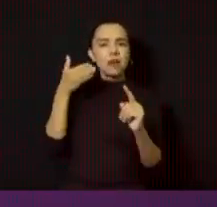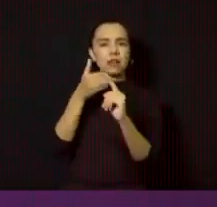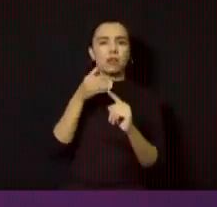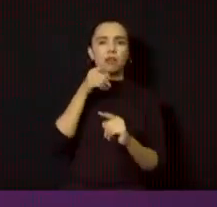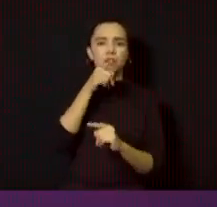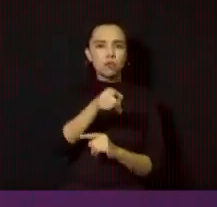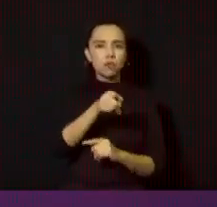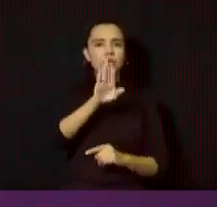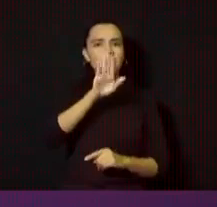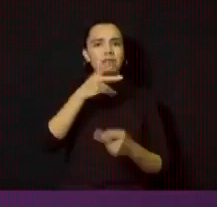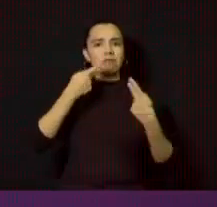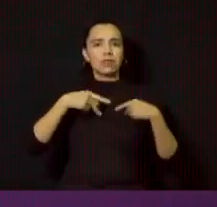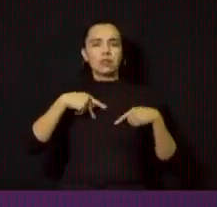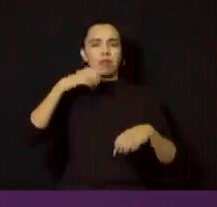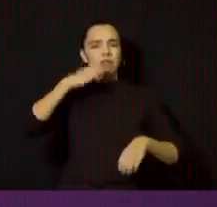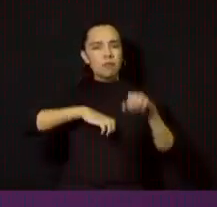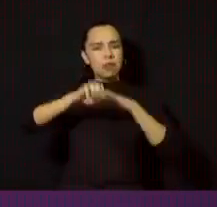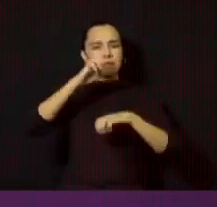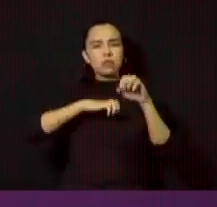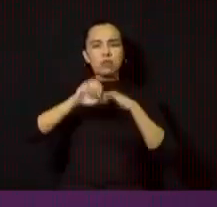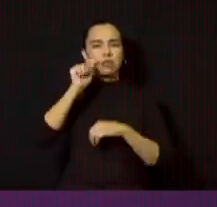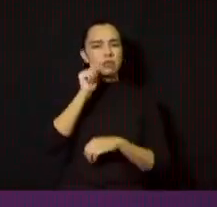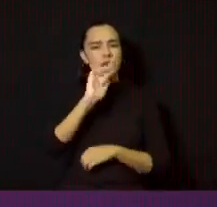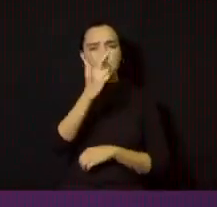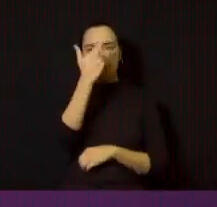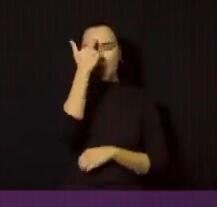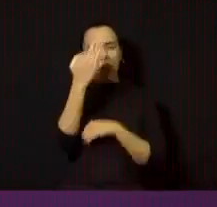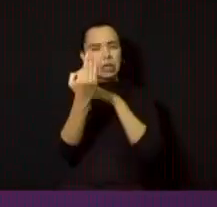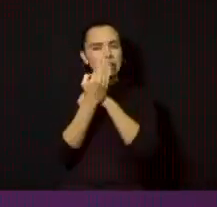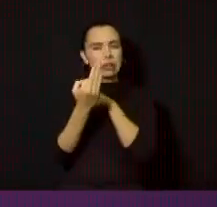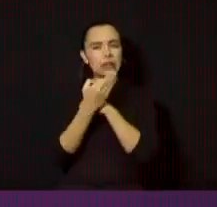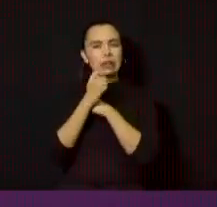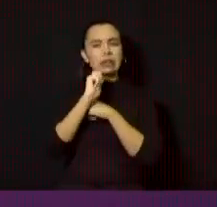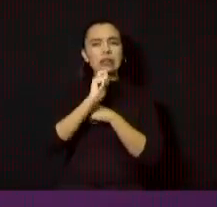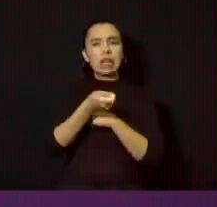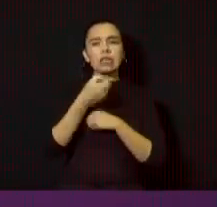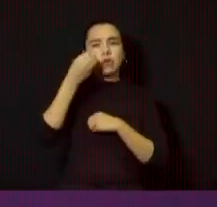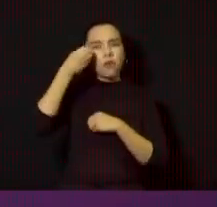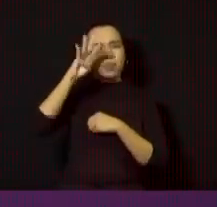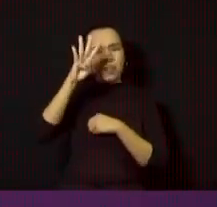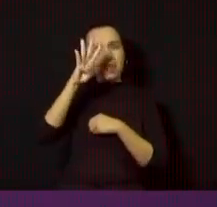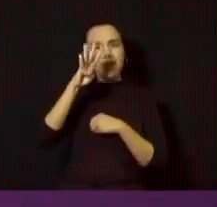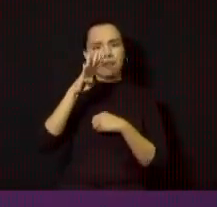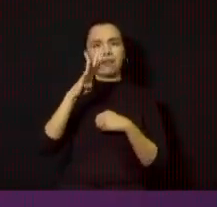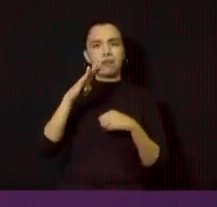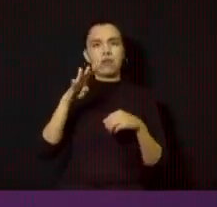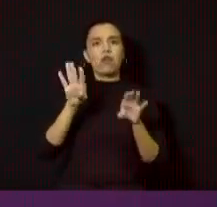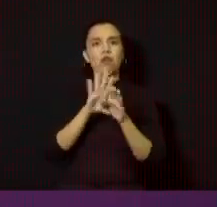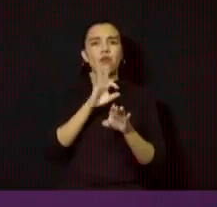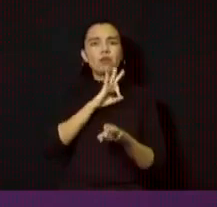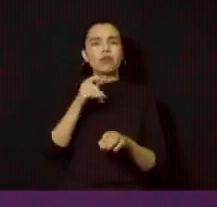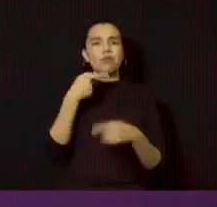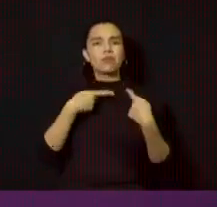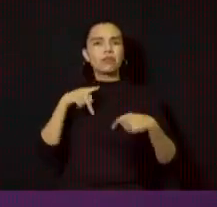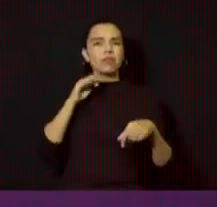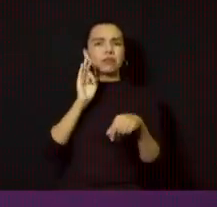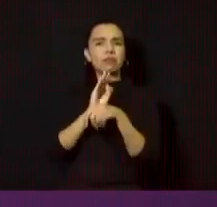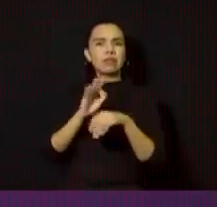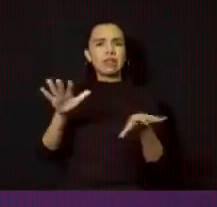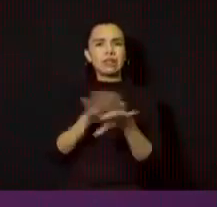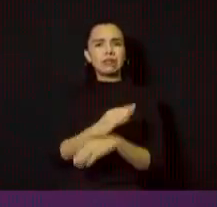esos empresarios que nos recuerdan constantemente lo que puede hacer OmniLife por la vida de una persona y cómo uno se puede